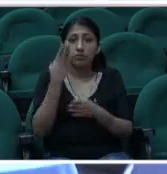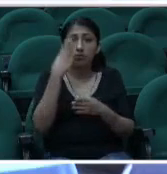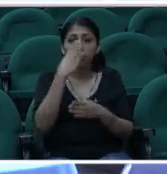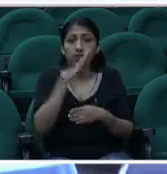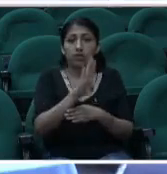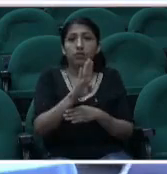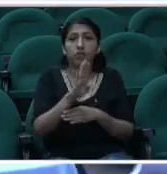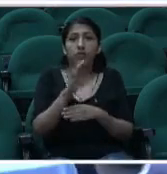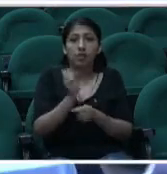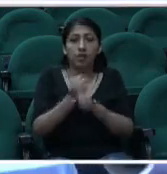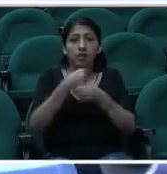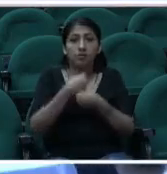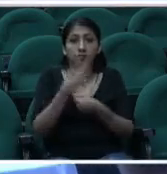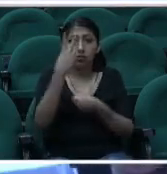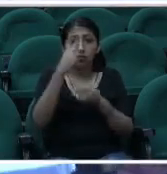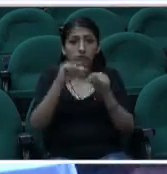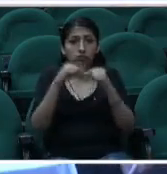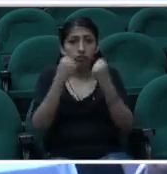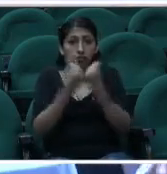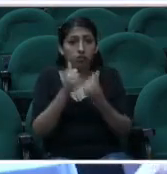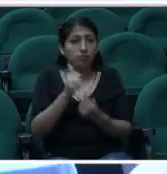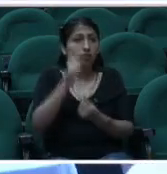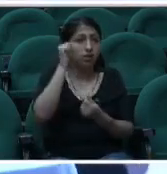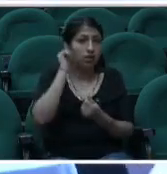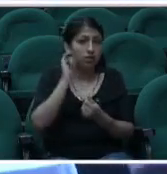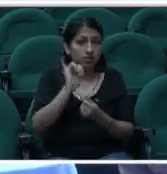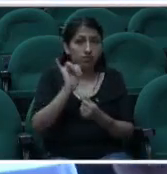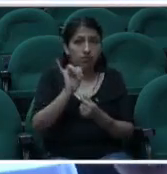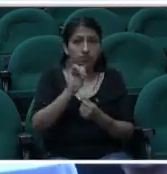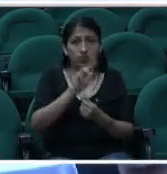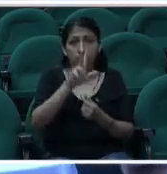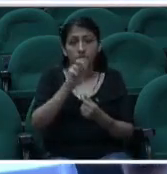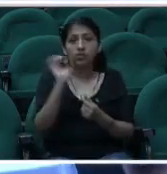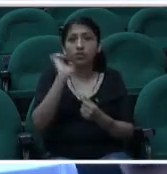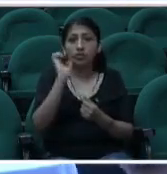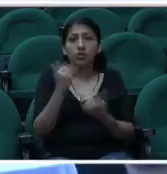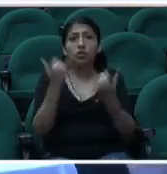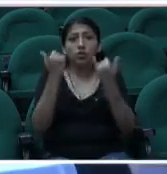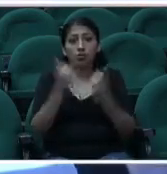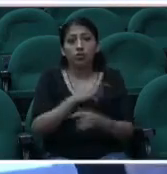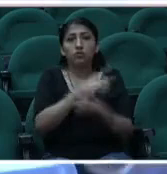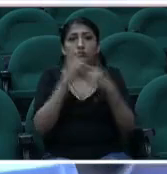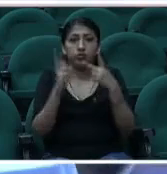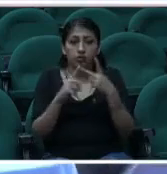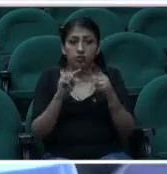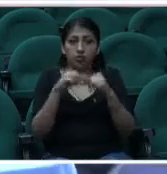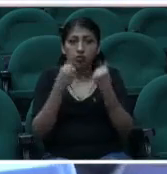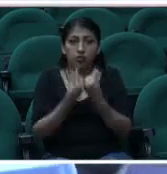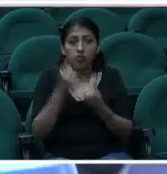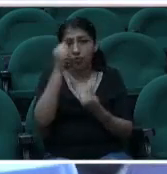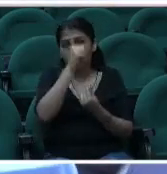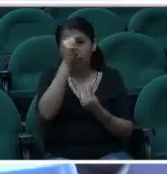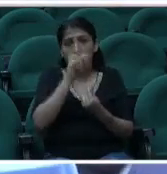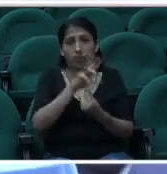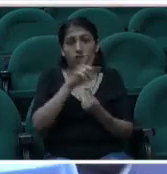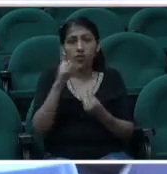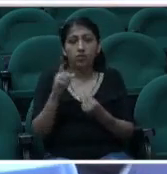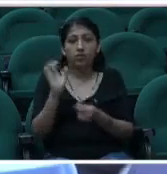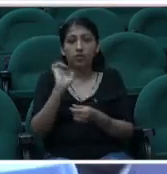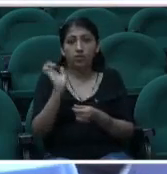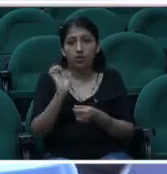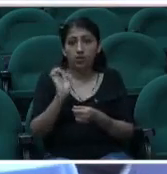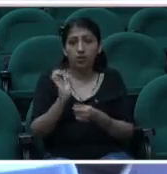frente se lo realizará en dos grupos el día de ayer el 30 de enero y hoy con el segundo grupo domingo 31 de enero